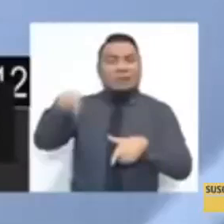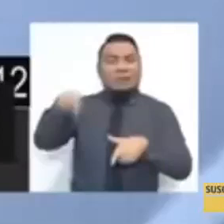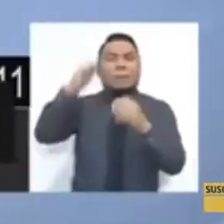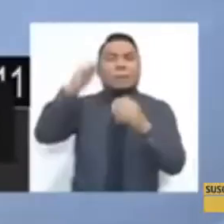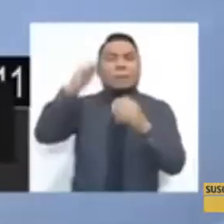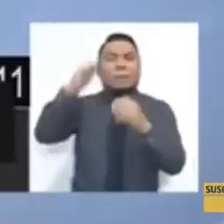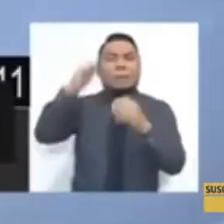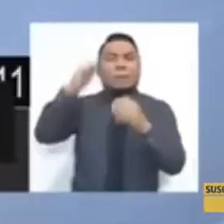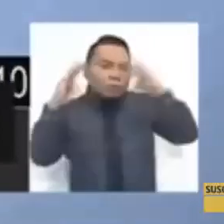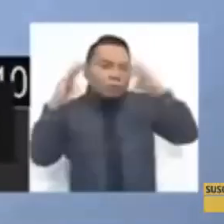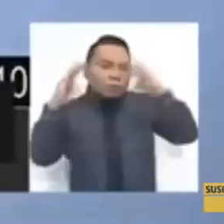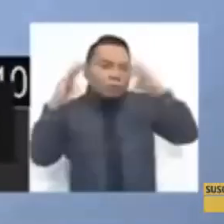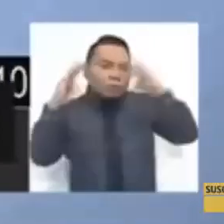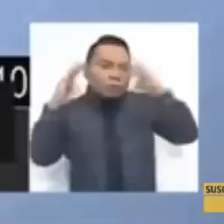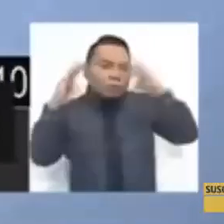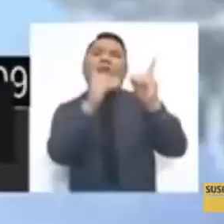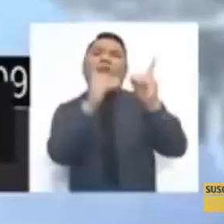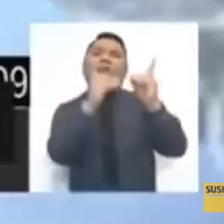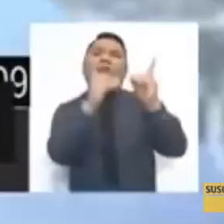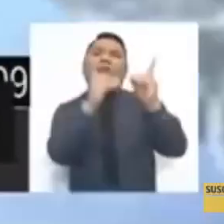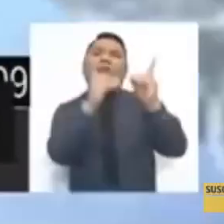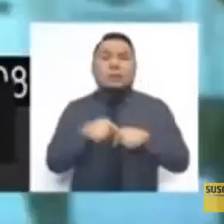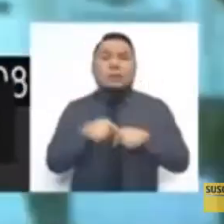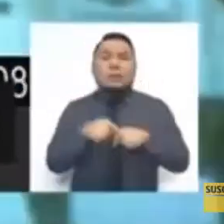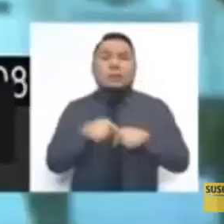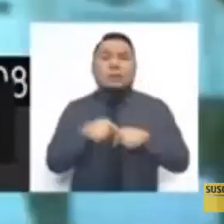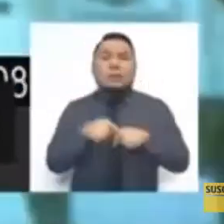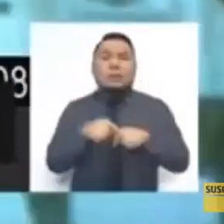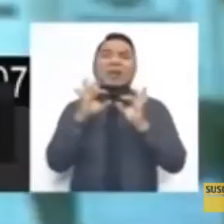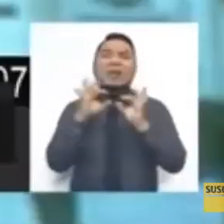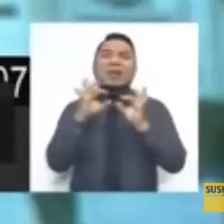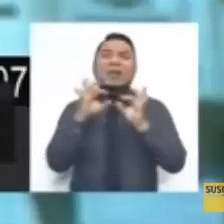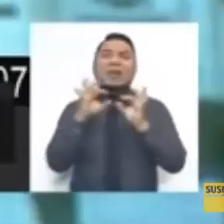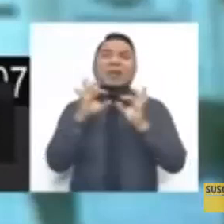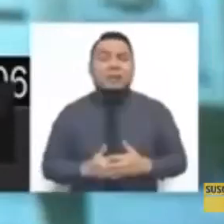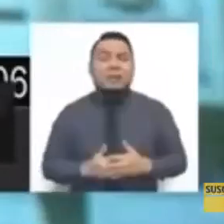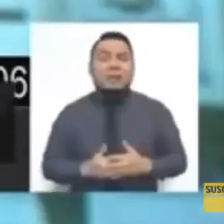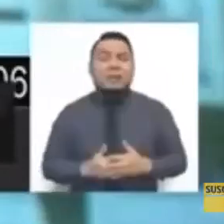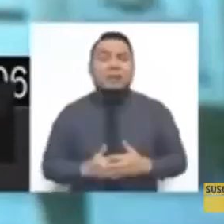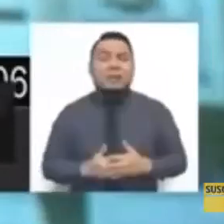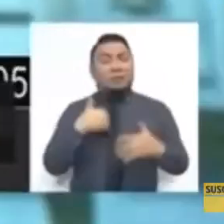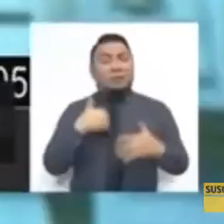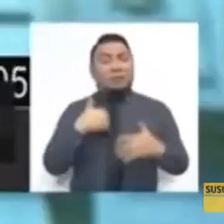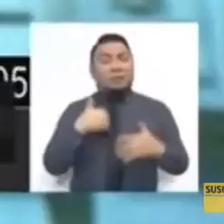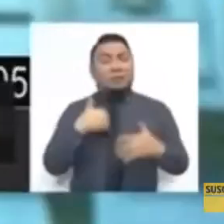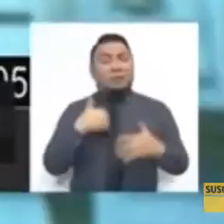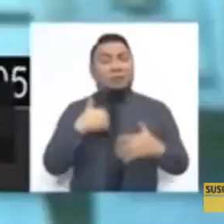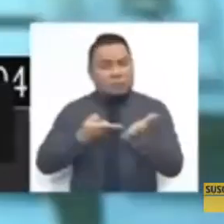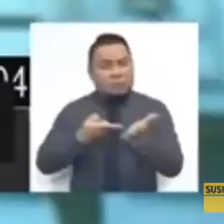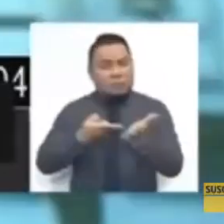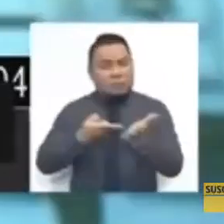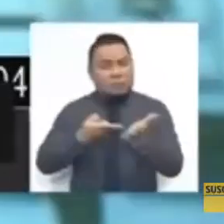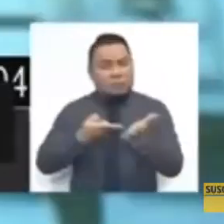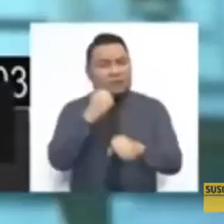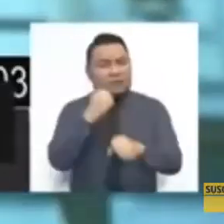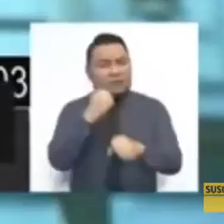por educación. Vengo con las manos limpias. Vengo a decirles que soy un hombre de trabajo, un hombre de fe, un